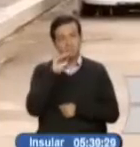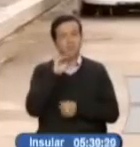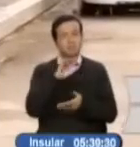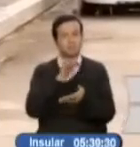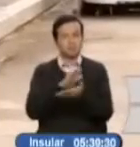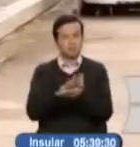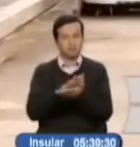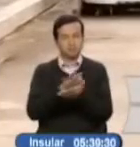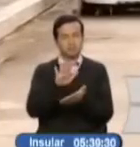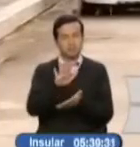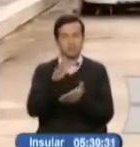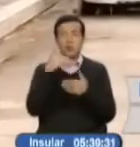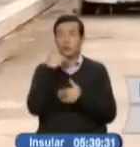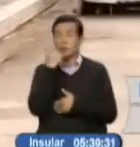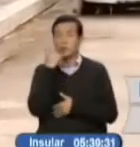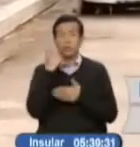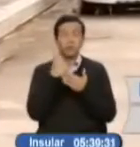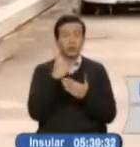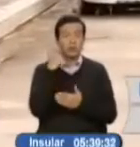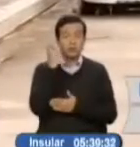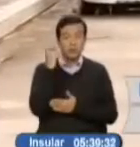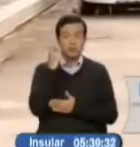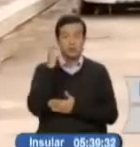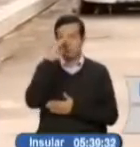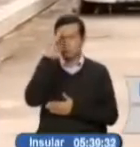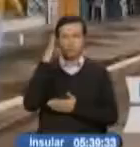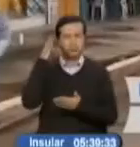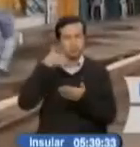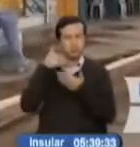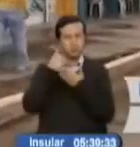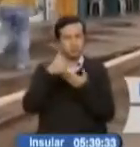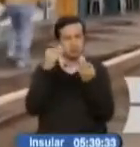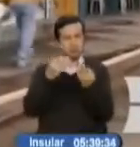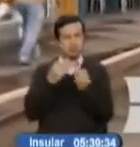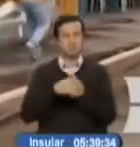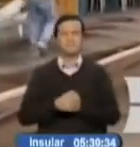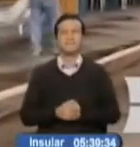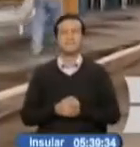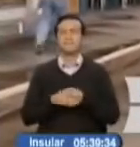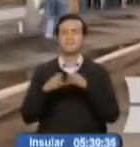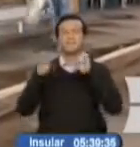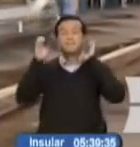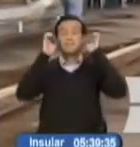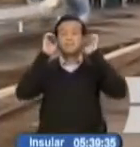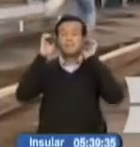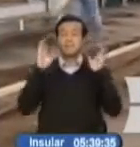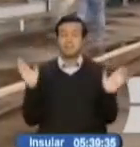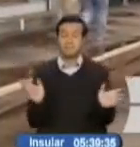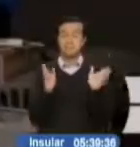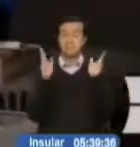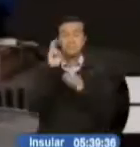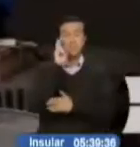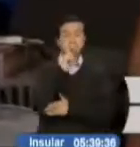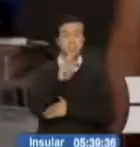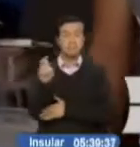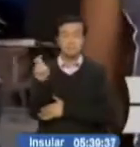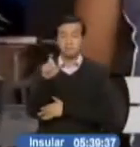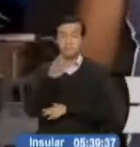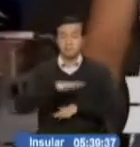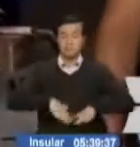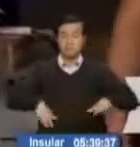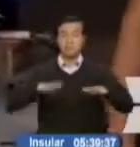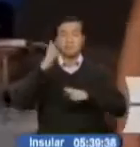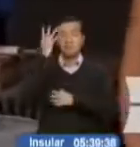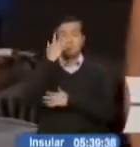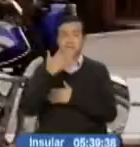estamos prestos para brindar cualquier tipo de inconvenientes que pueda ocurrir aquí. Como una estrategia para incentivar el turismo en los principales balnearios